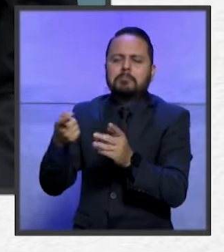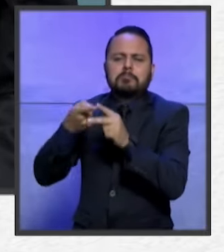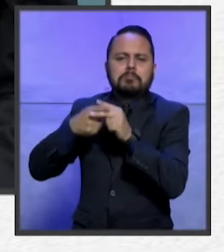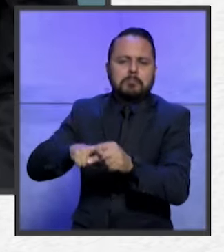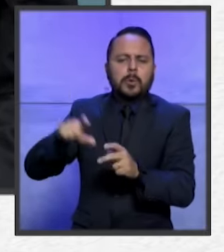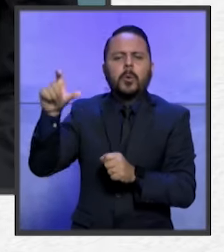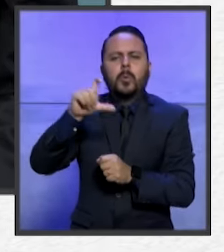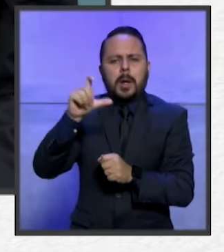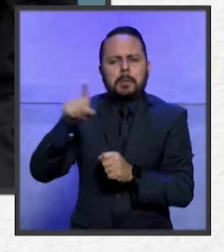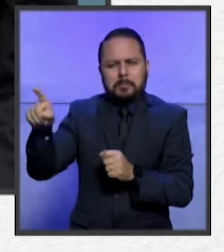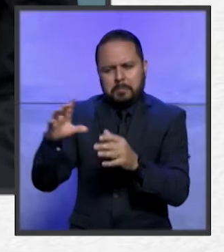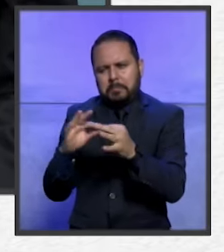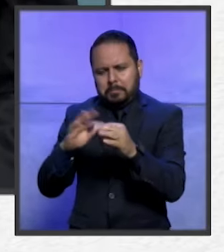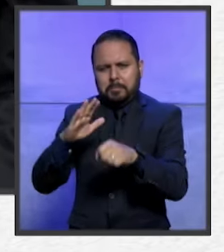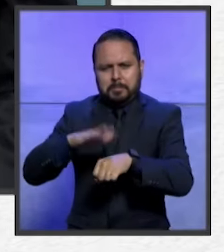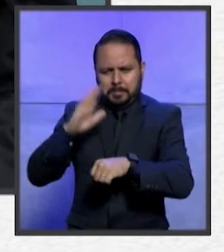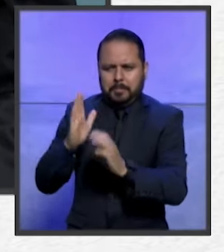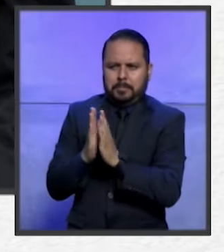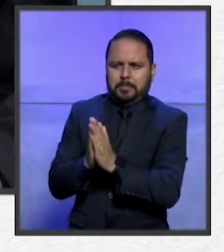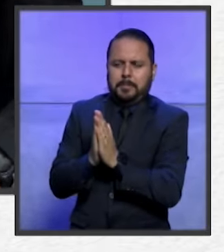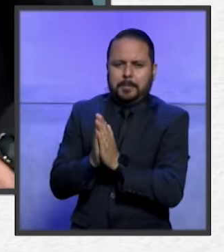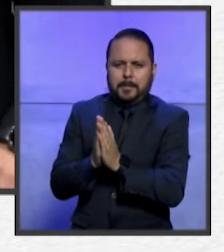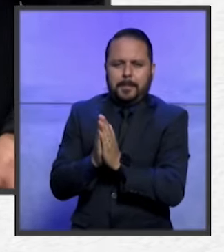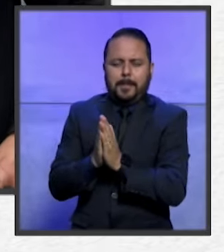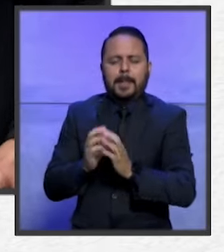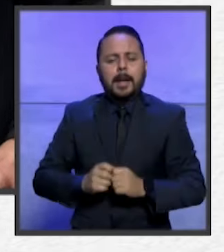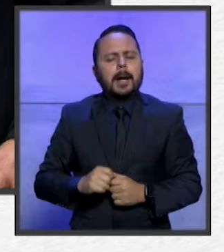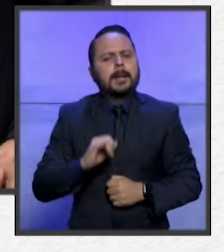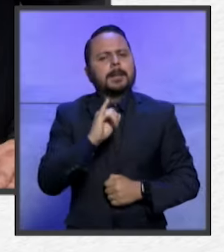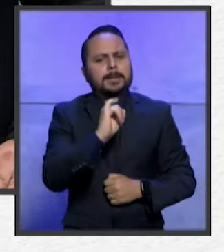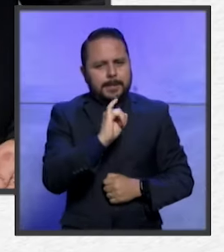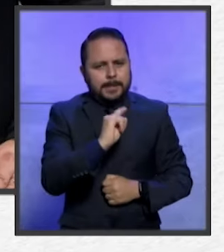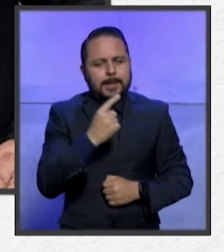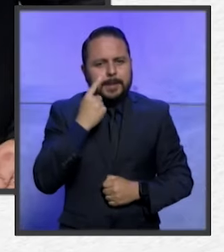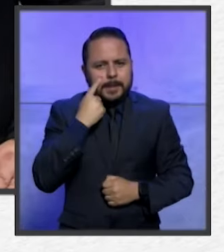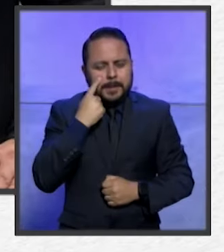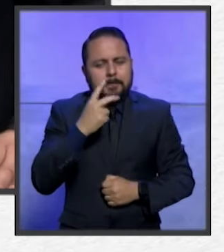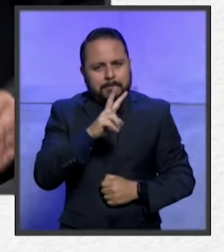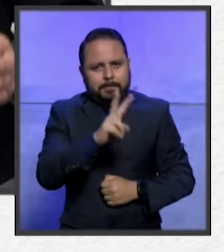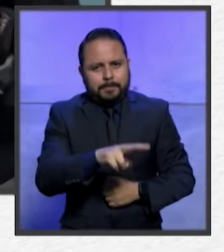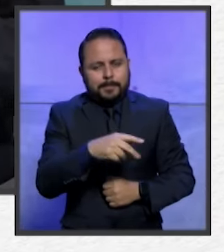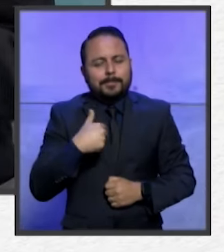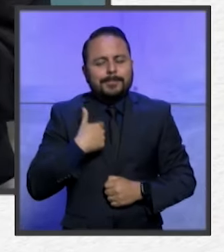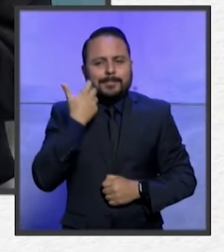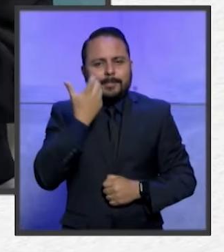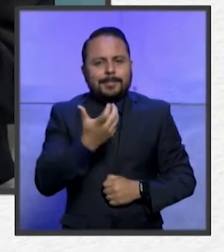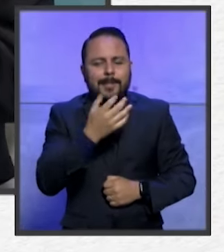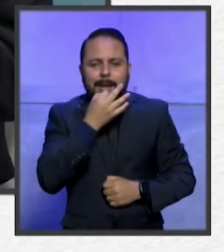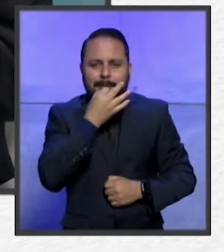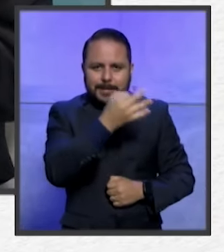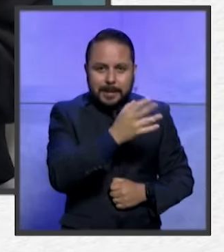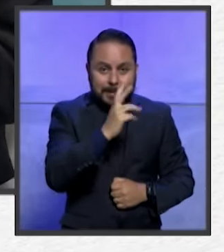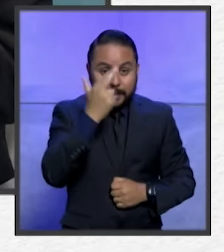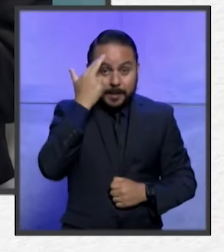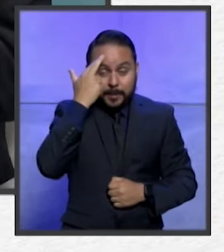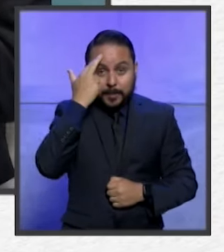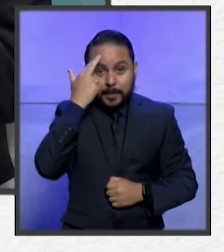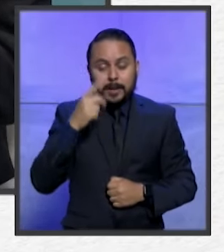existe y nos pones en contexto sí efectivamente eh eh debemos recordar que